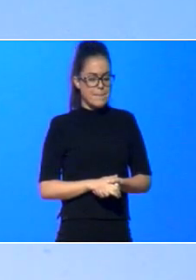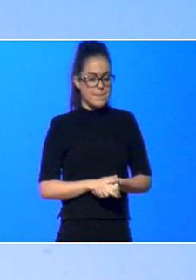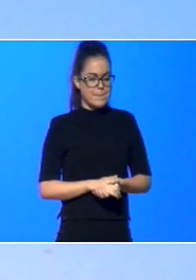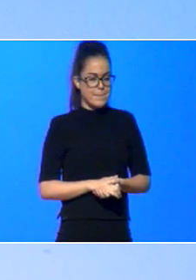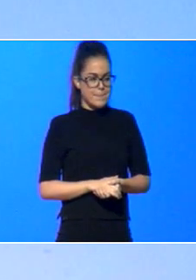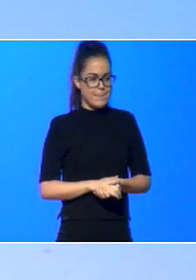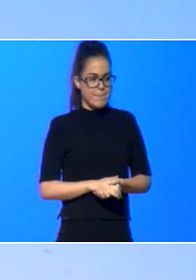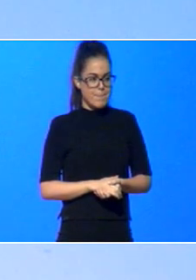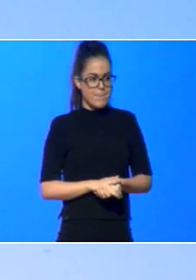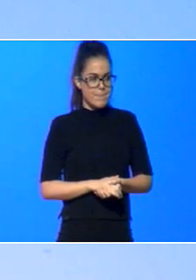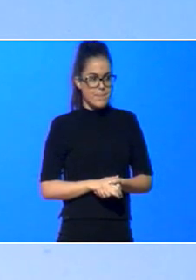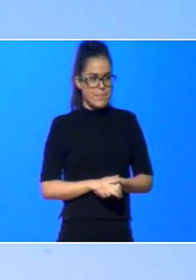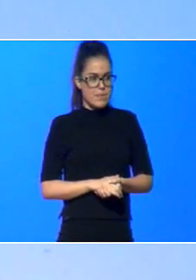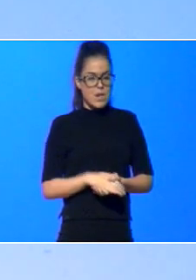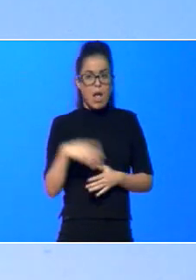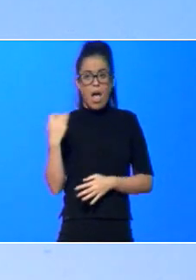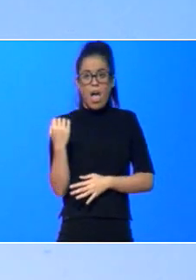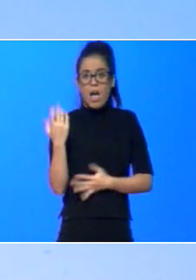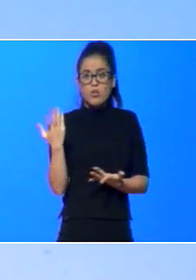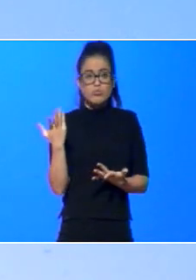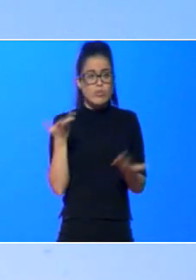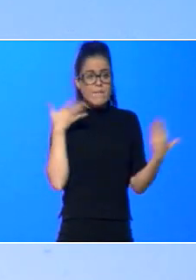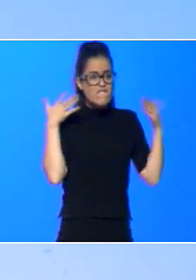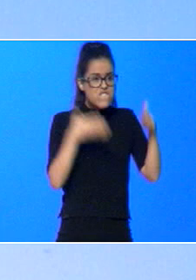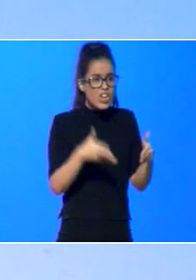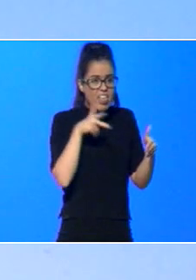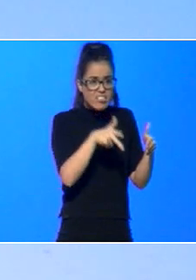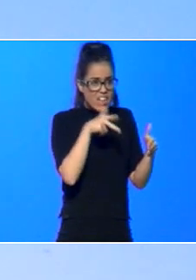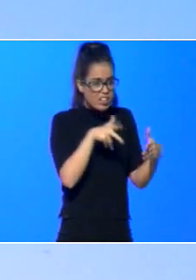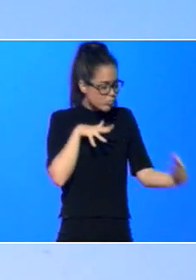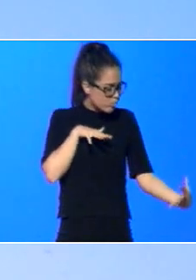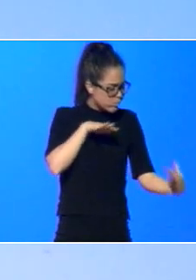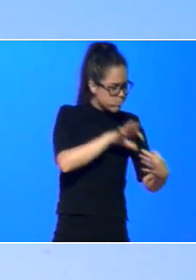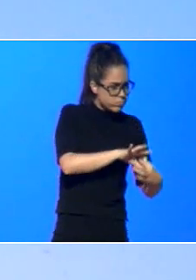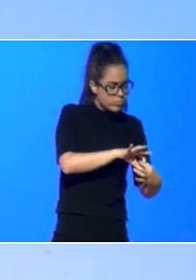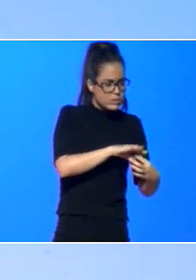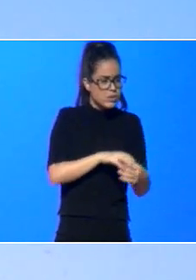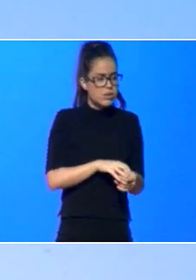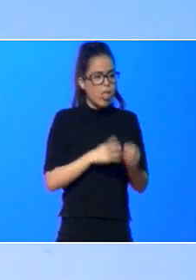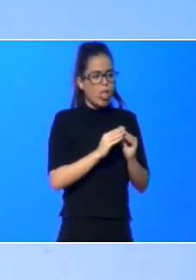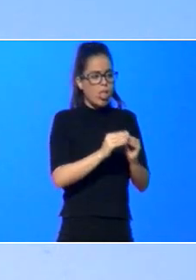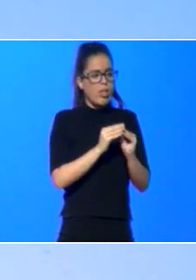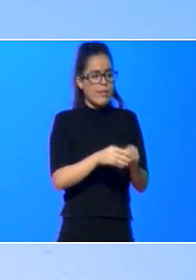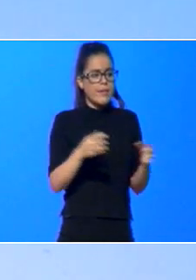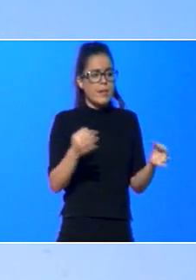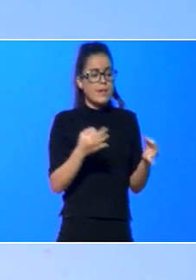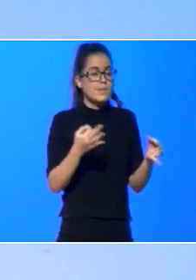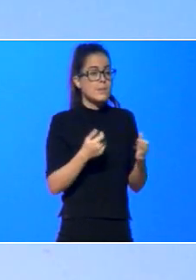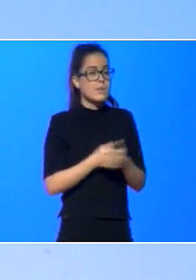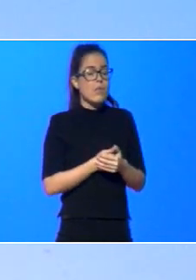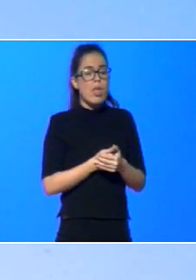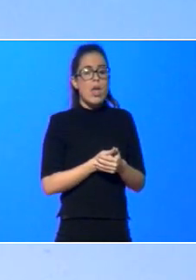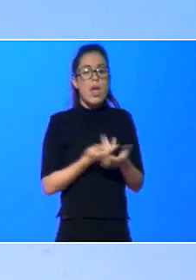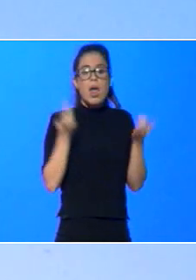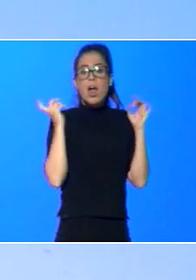apoyarse en un enfoque de derechos un enfoque de derechos que por lo tanto lo que hace es orientar la educación hacia el